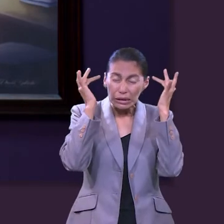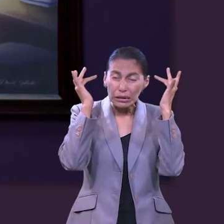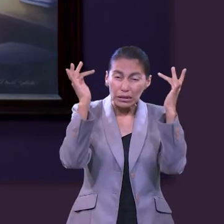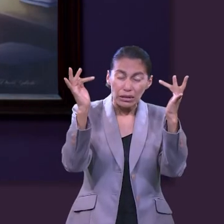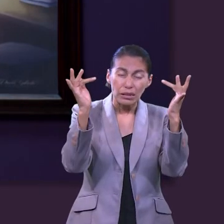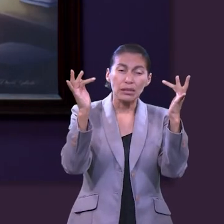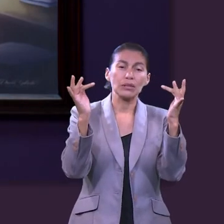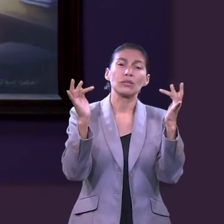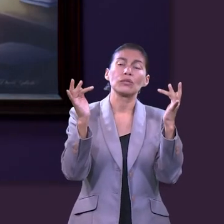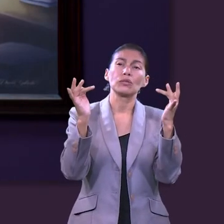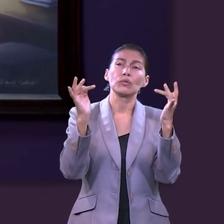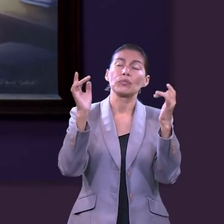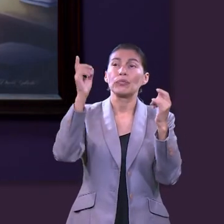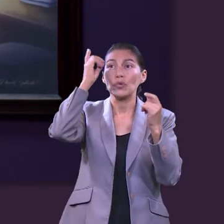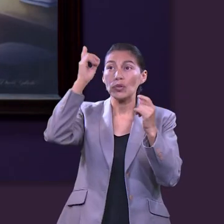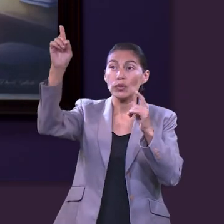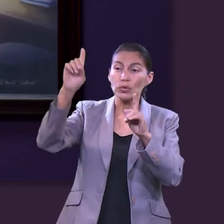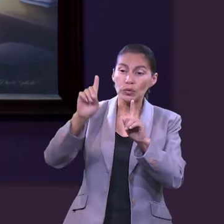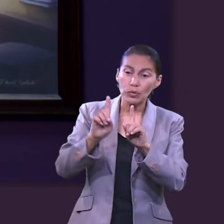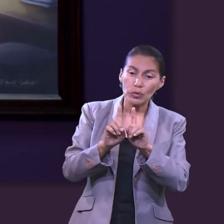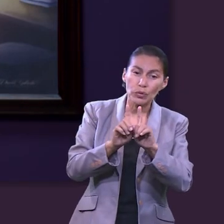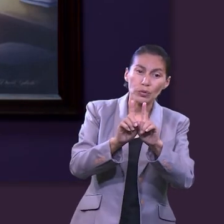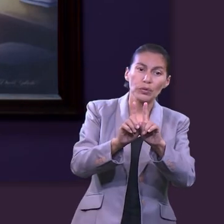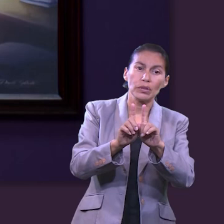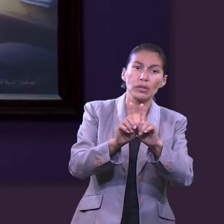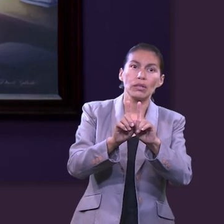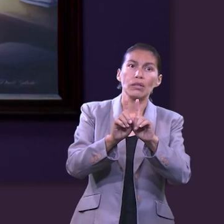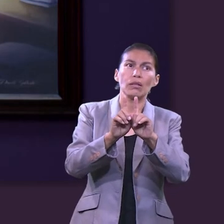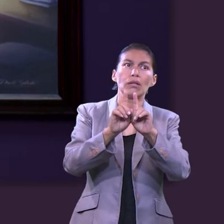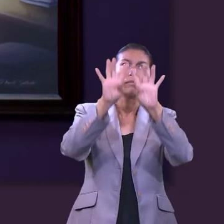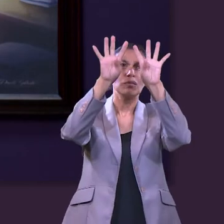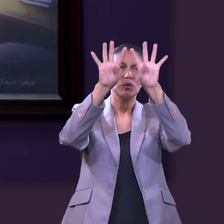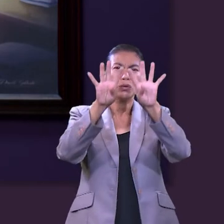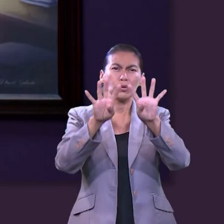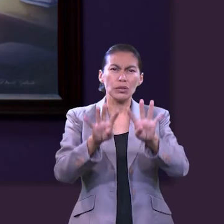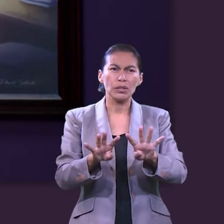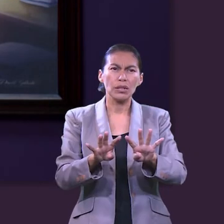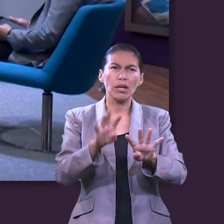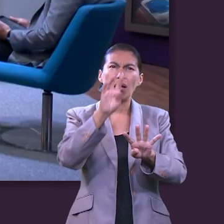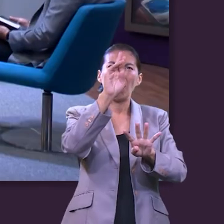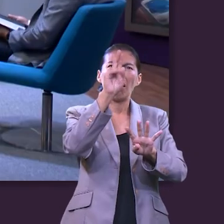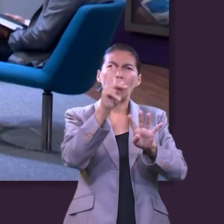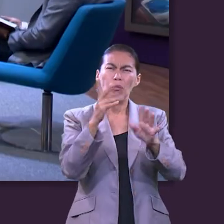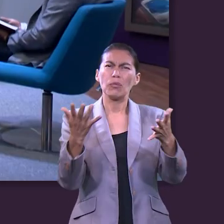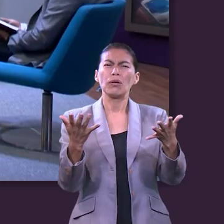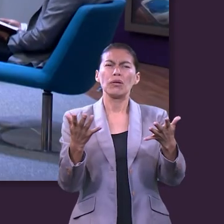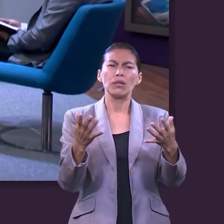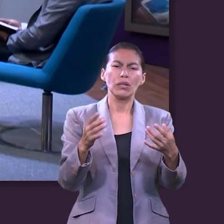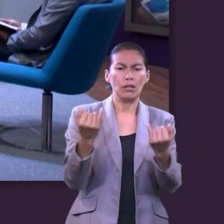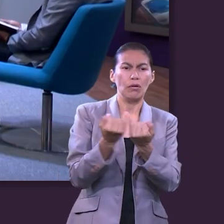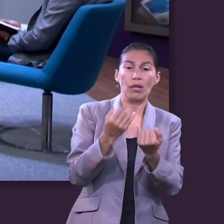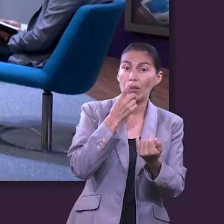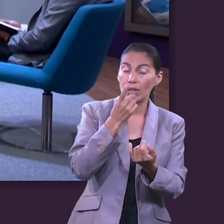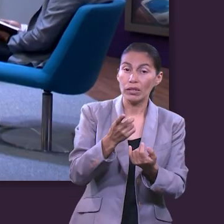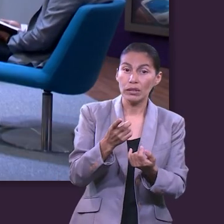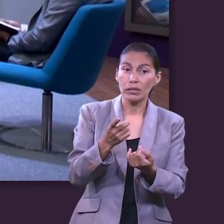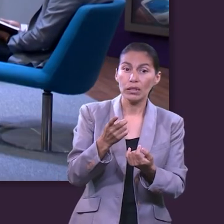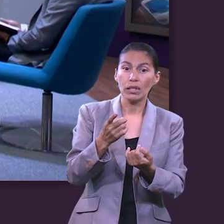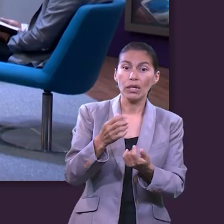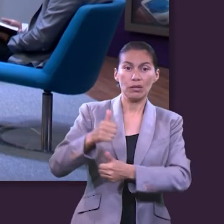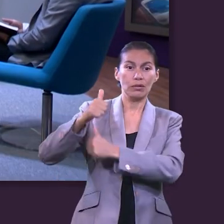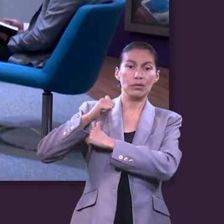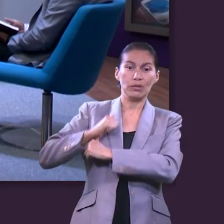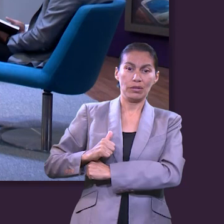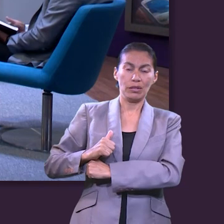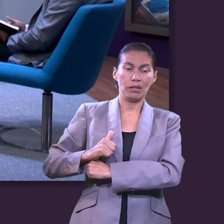expresiones de santidad de Dios que estaba con ellos. Y pues que el velo se haya rasgado, igual aquí el